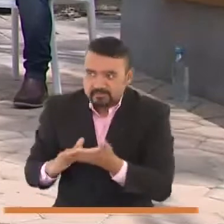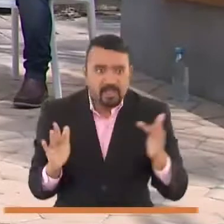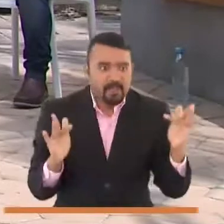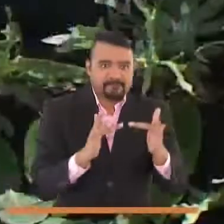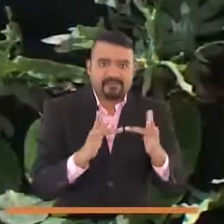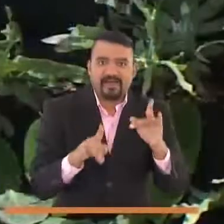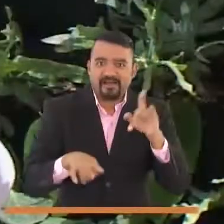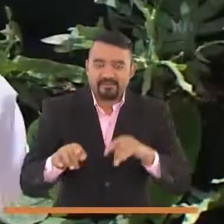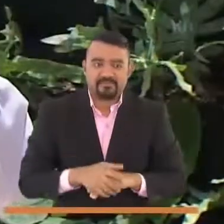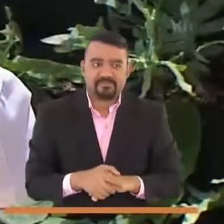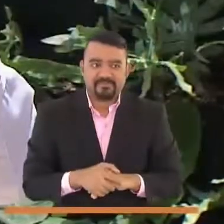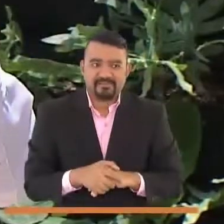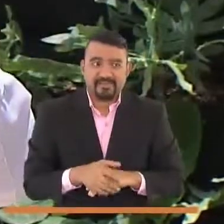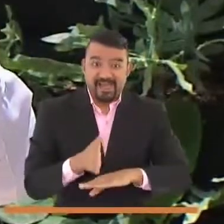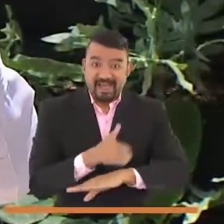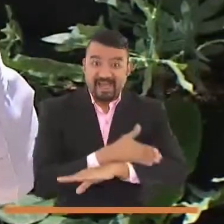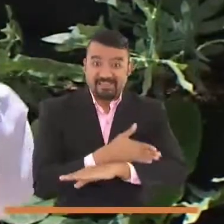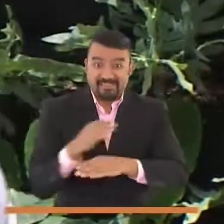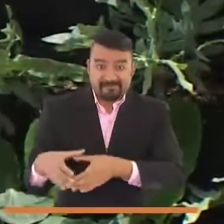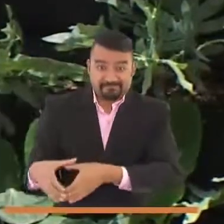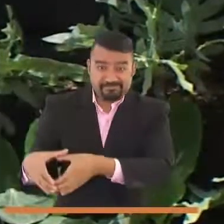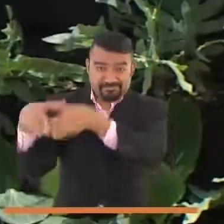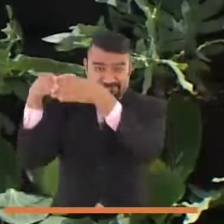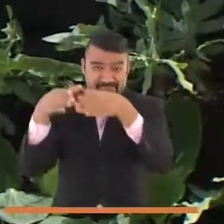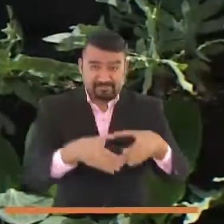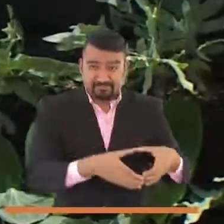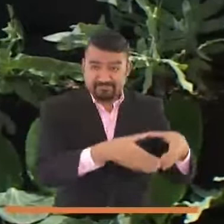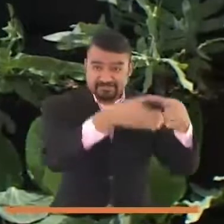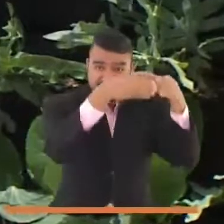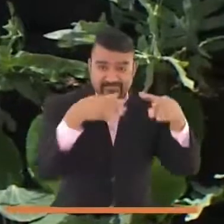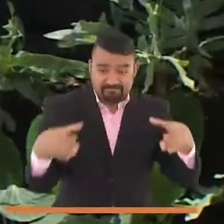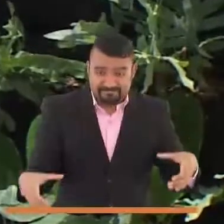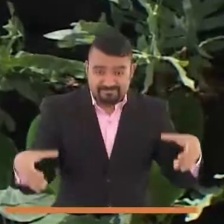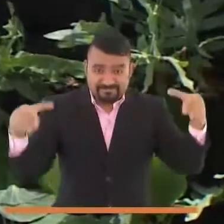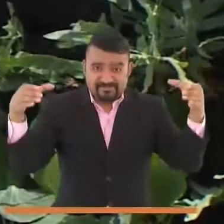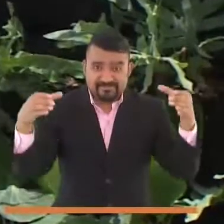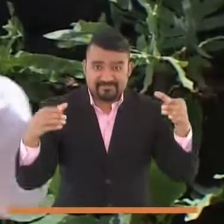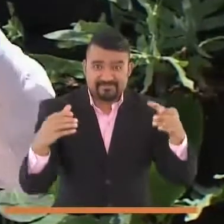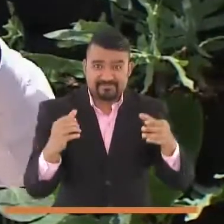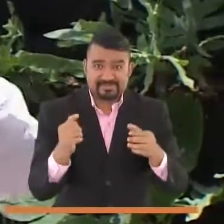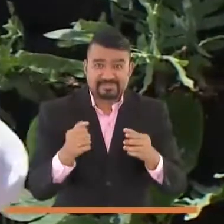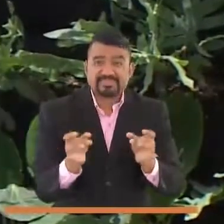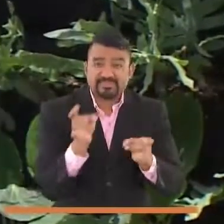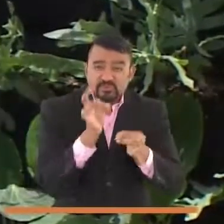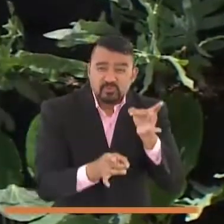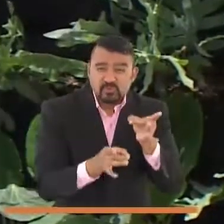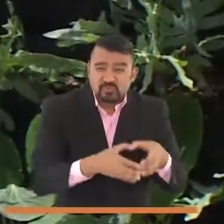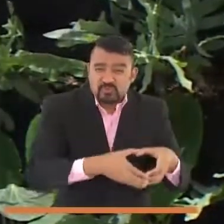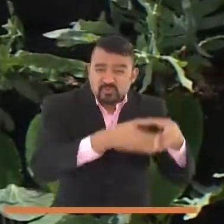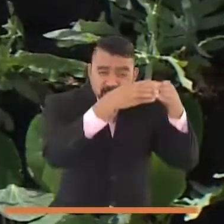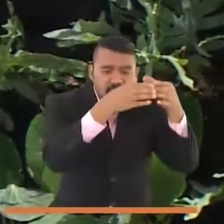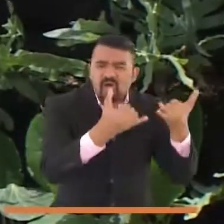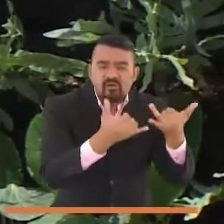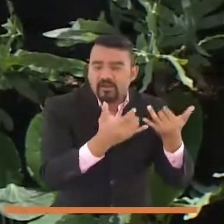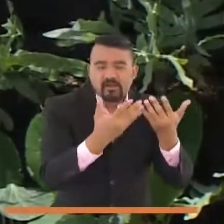Pero los postes que habían acá, que eran muchos, se eliminaron y todas esas redes quedaron bajo